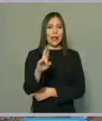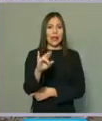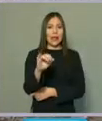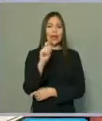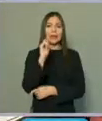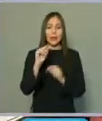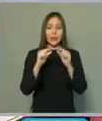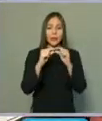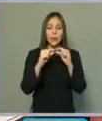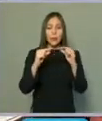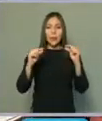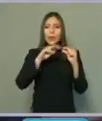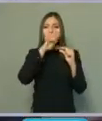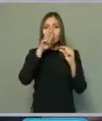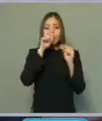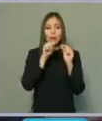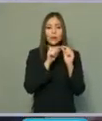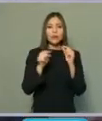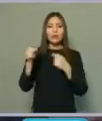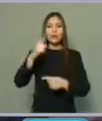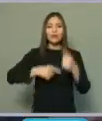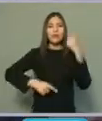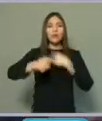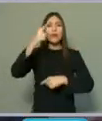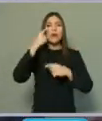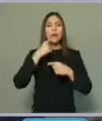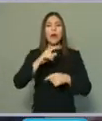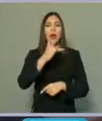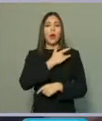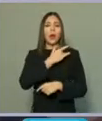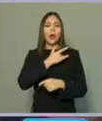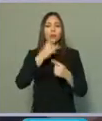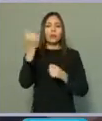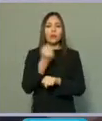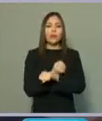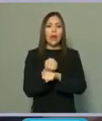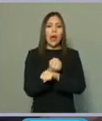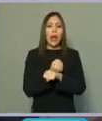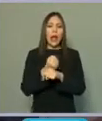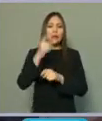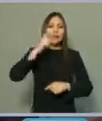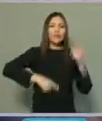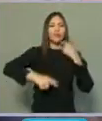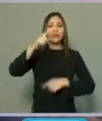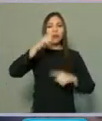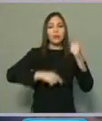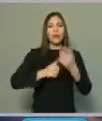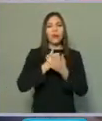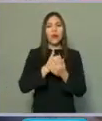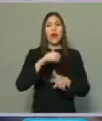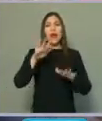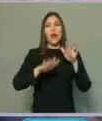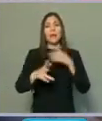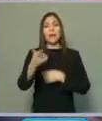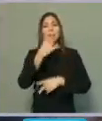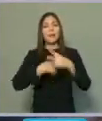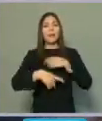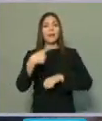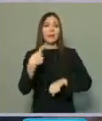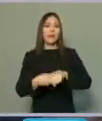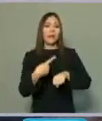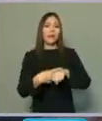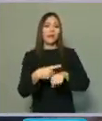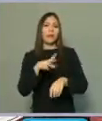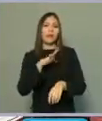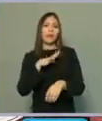¿sí? Bueno, este sistema está muy expuesto a padecimientos, sobre todo derivados de hipertensión arterial principalmente, aunque